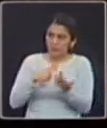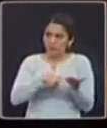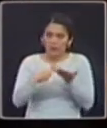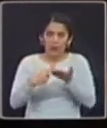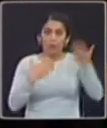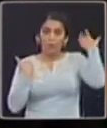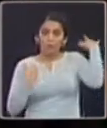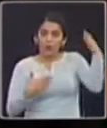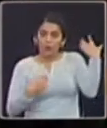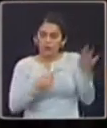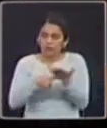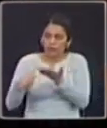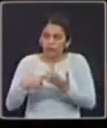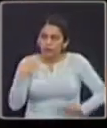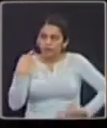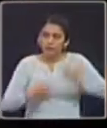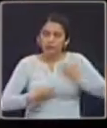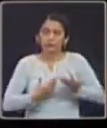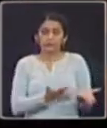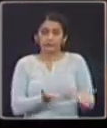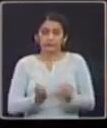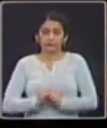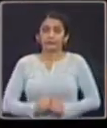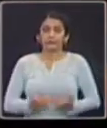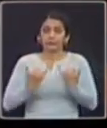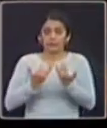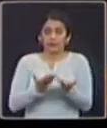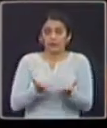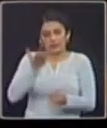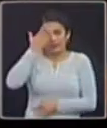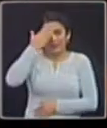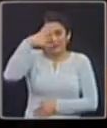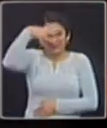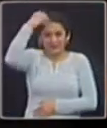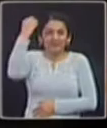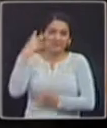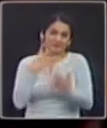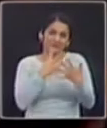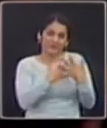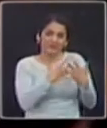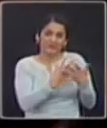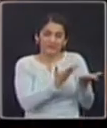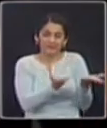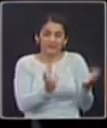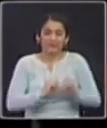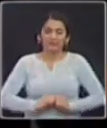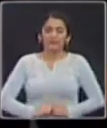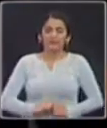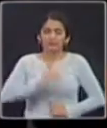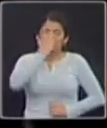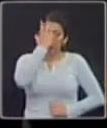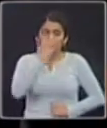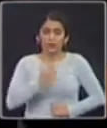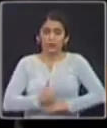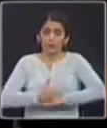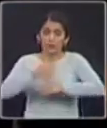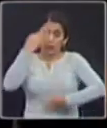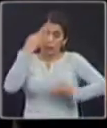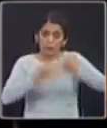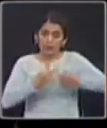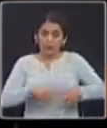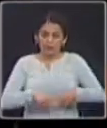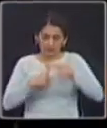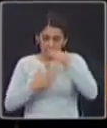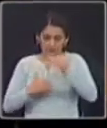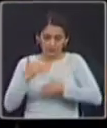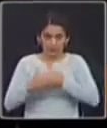el vicepresidente de la República, quien actualmente guarda prisión preventiva al estar procesado penalmente dentro